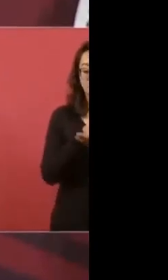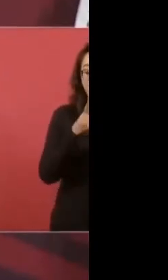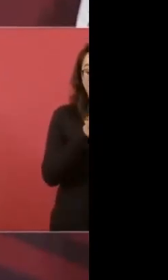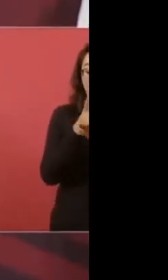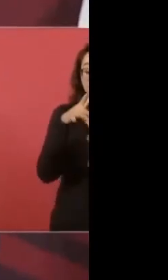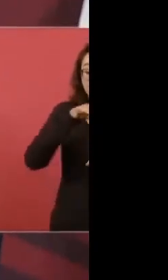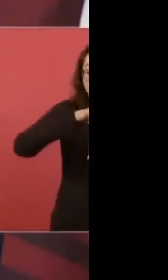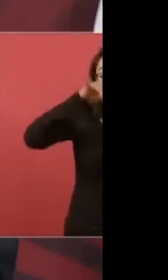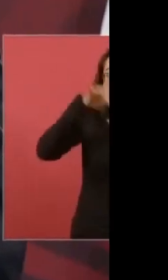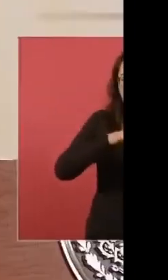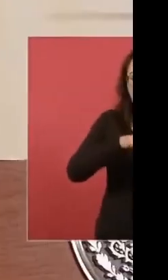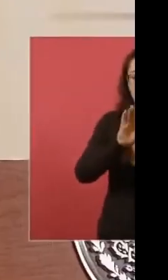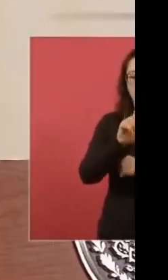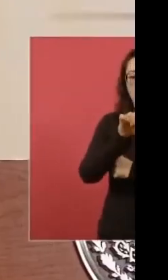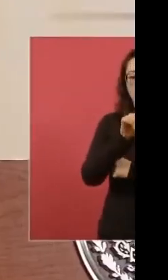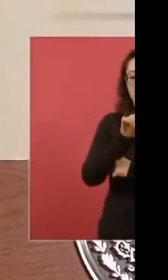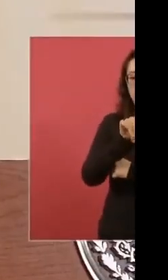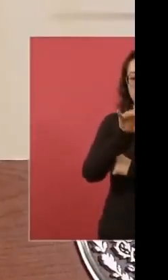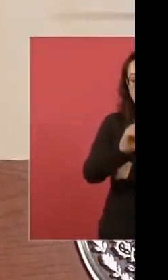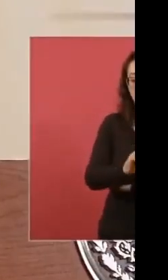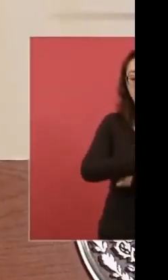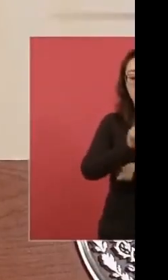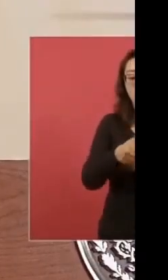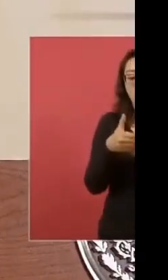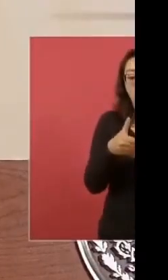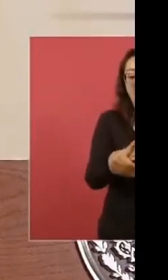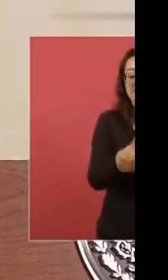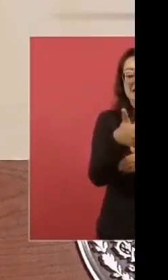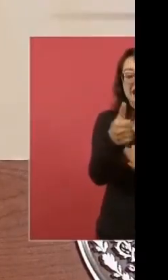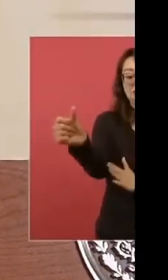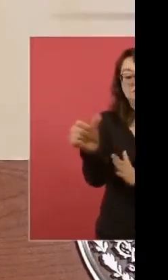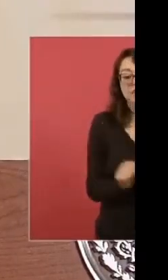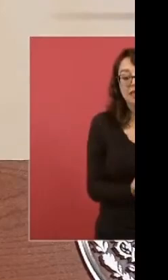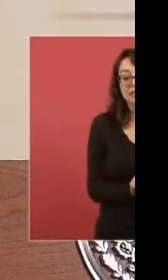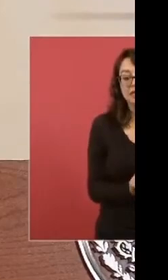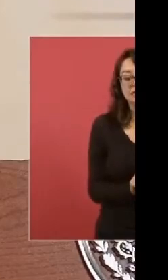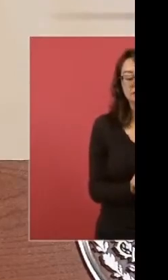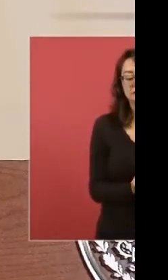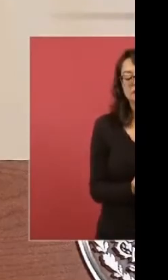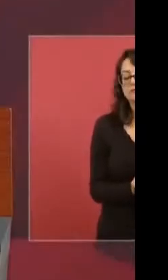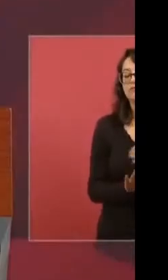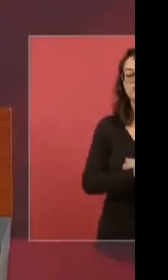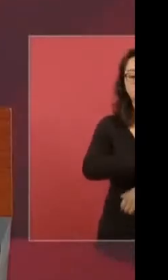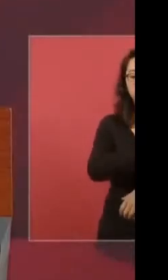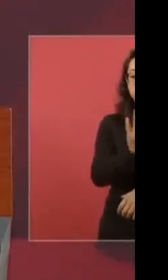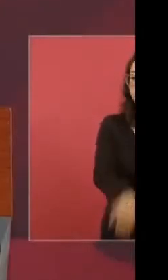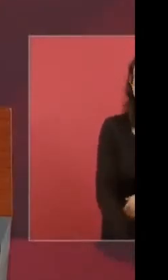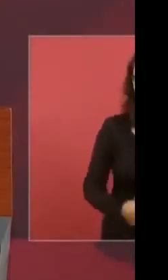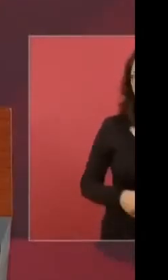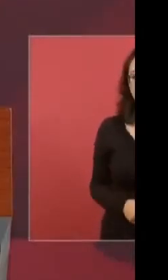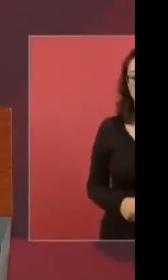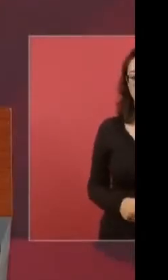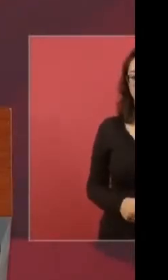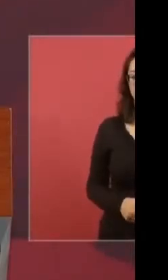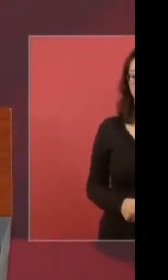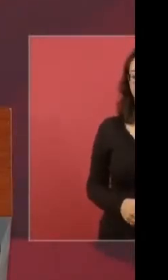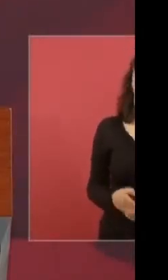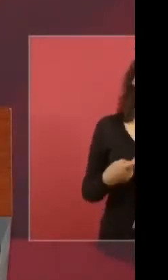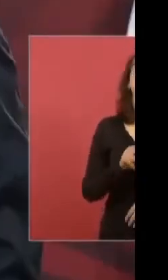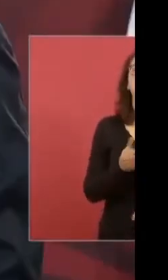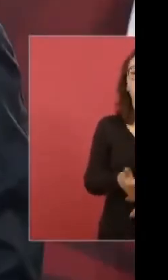lo que yo logro percibir de lo que dice el presidente de la república es que no está contra la música